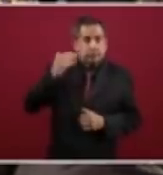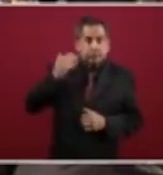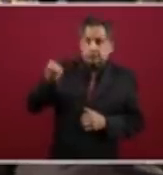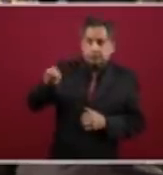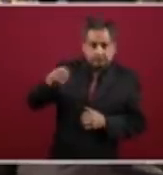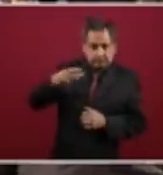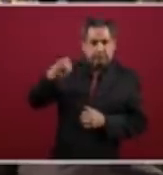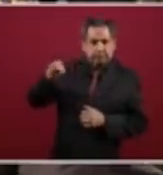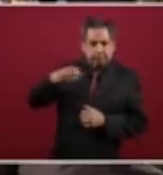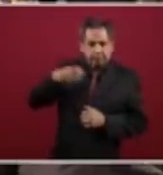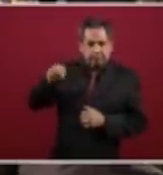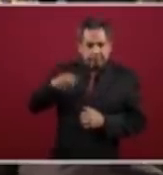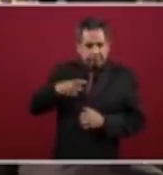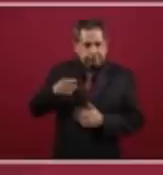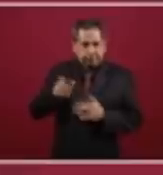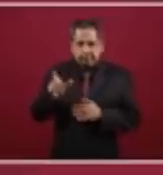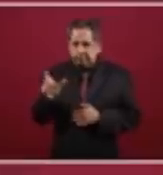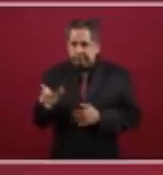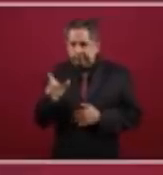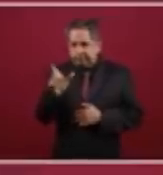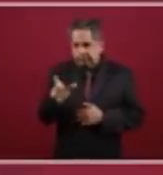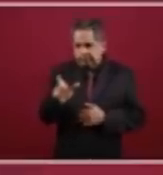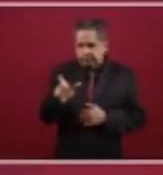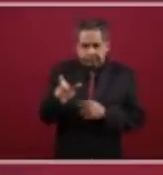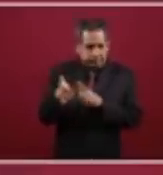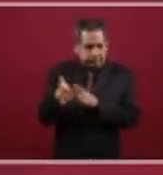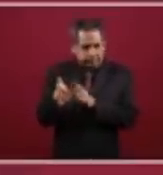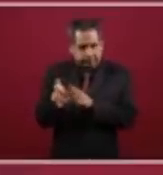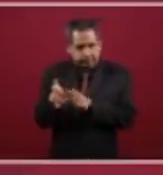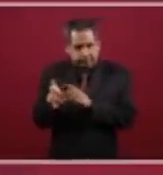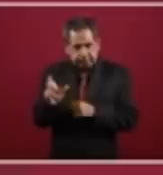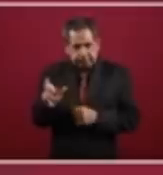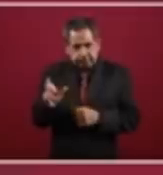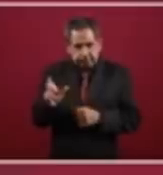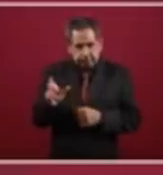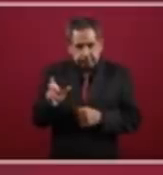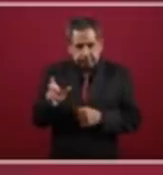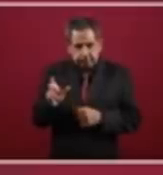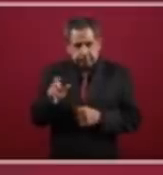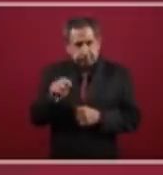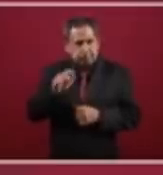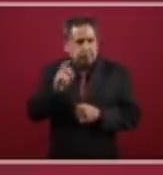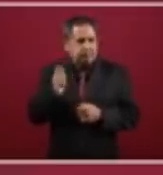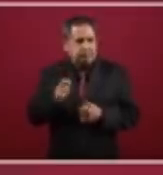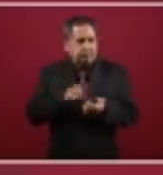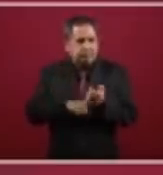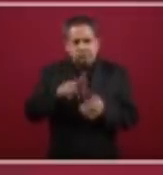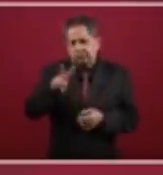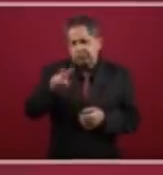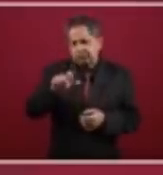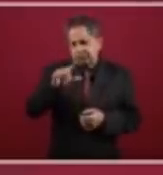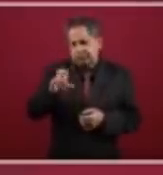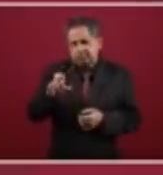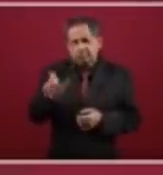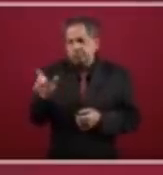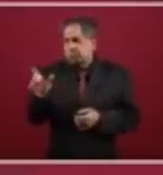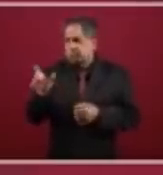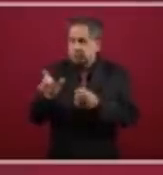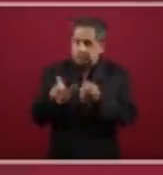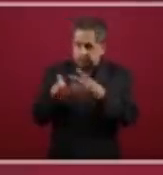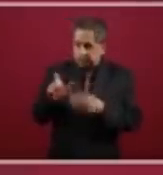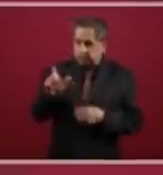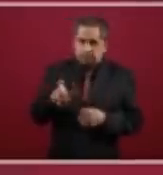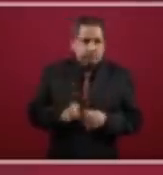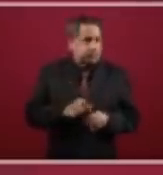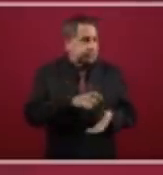apoyo en una tarjeta que era un vale, en realidad para comprar en